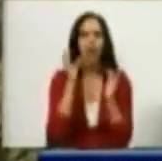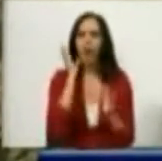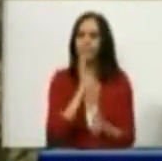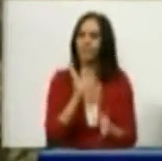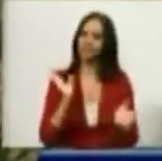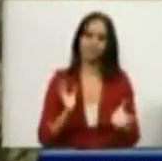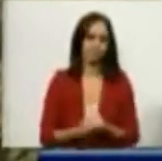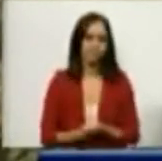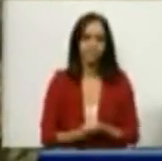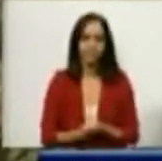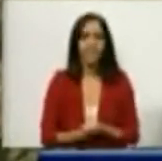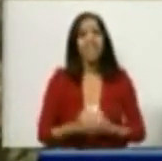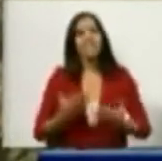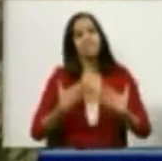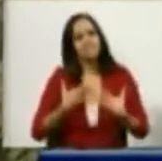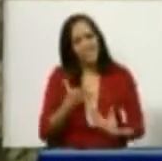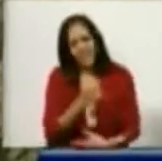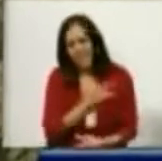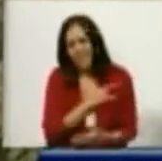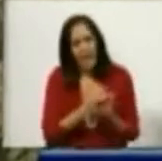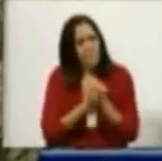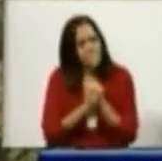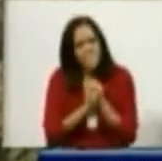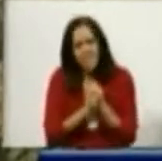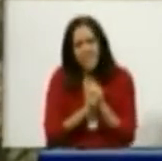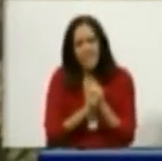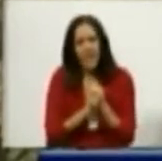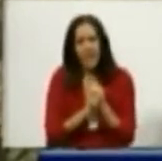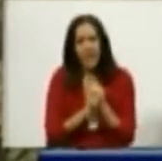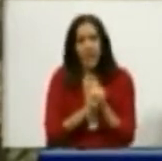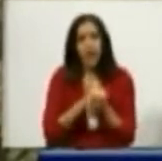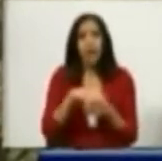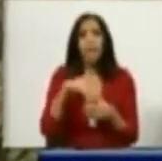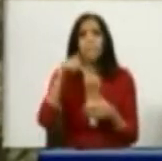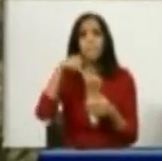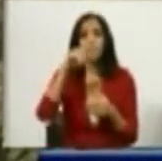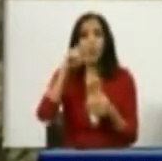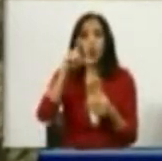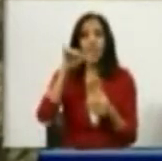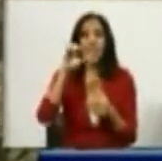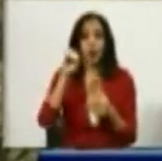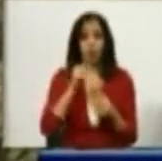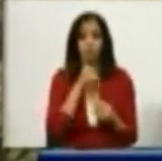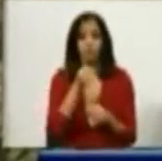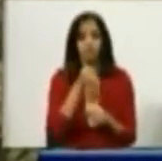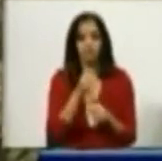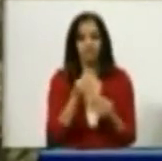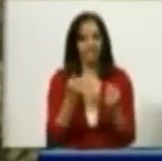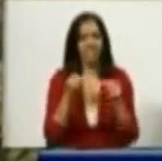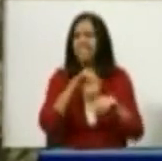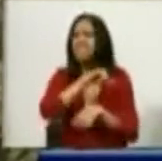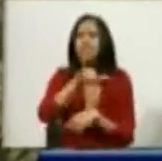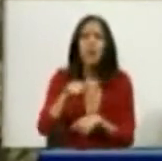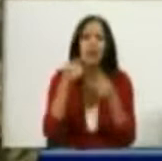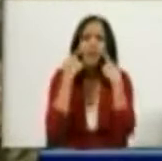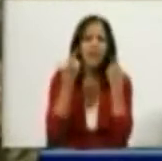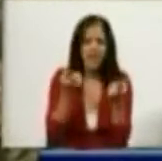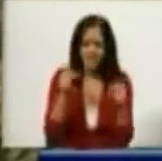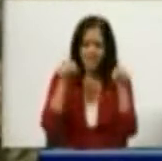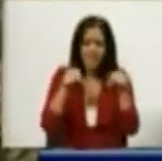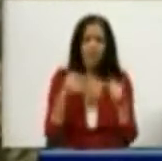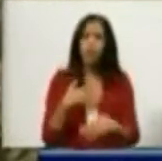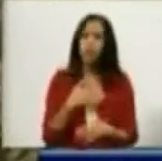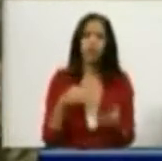y mi querida amiga camarada de toda la vida Patricia poleo igualito ellos ven eso aquí en el mazo